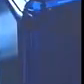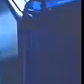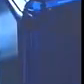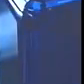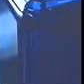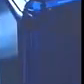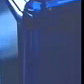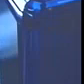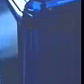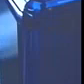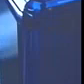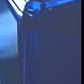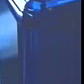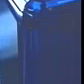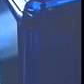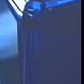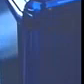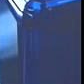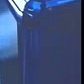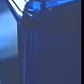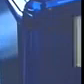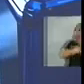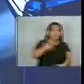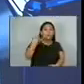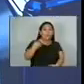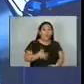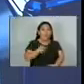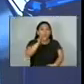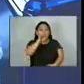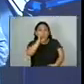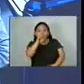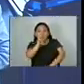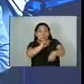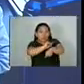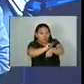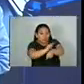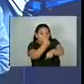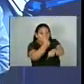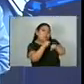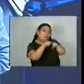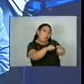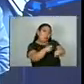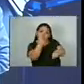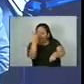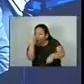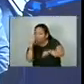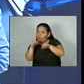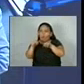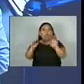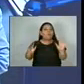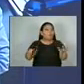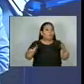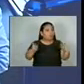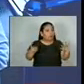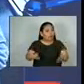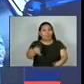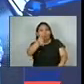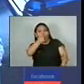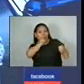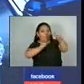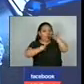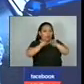Cada 10 segundos, escuchen esto por favor, cada 10 segundos muere una persona a causa del alcohol.